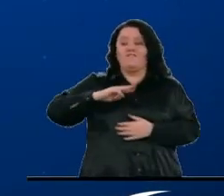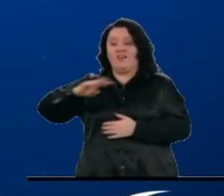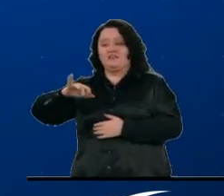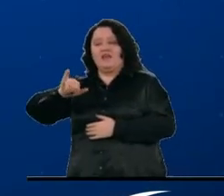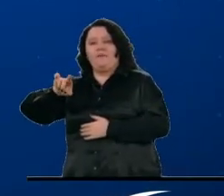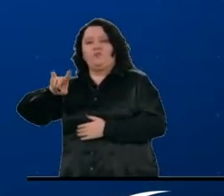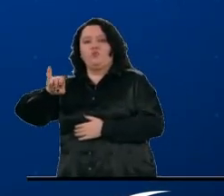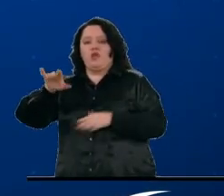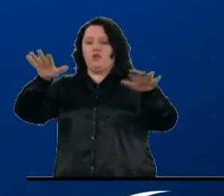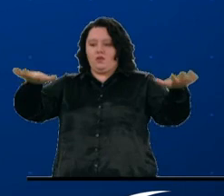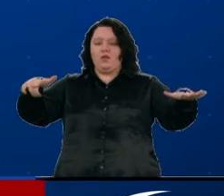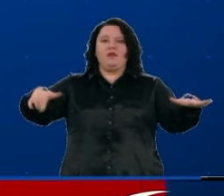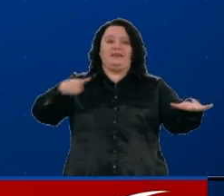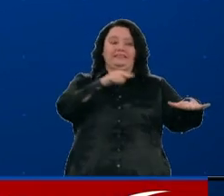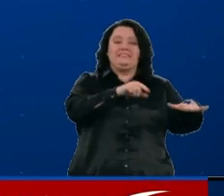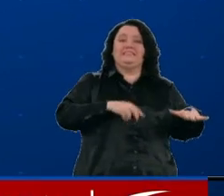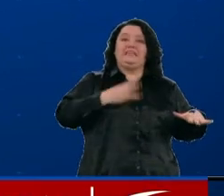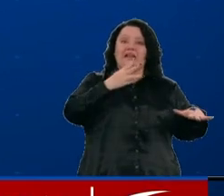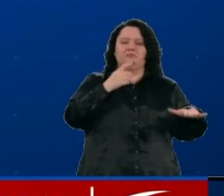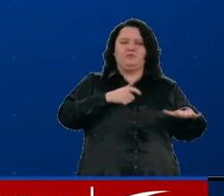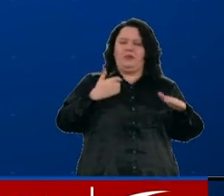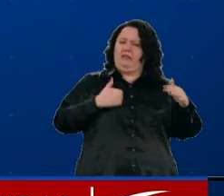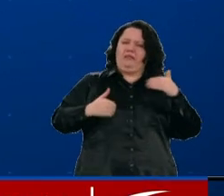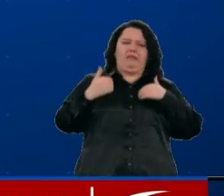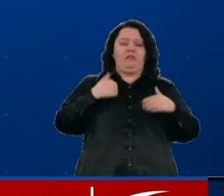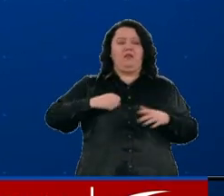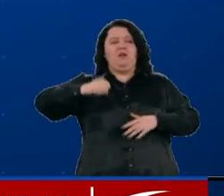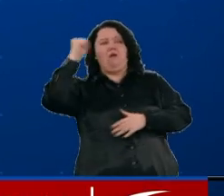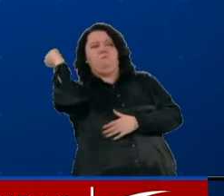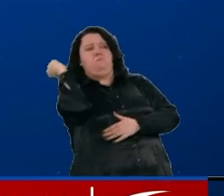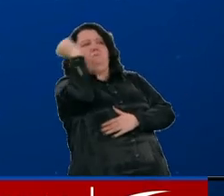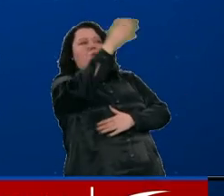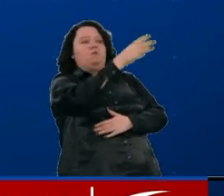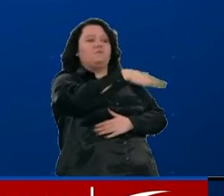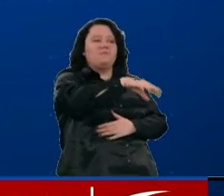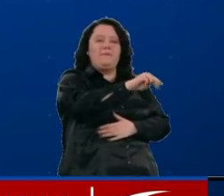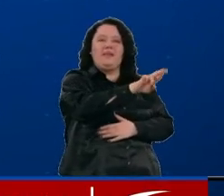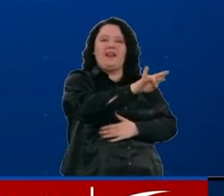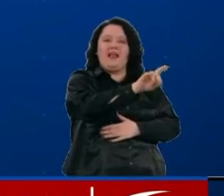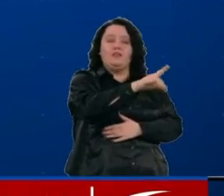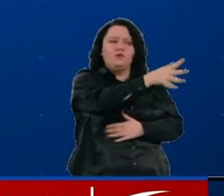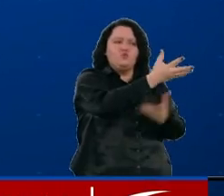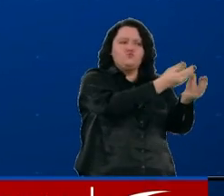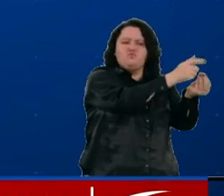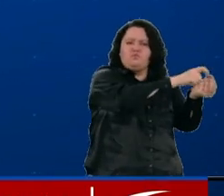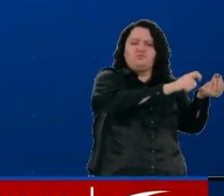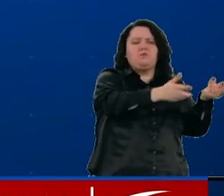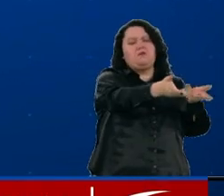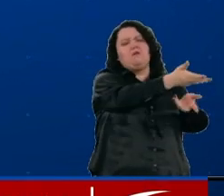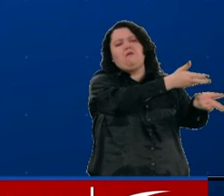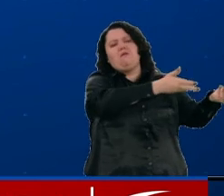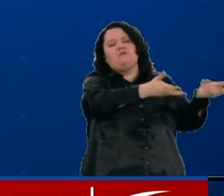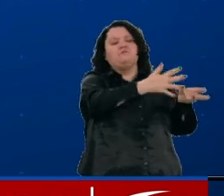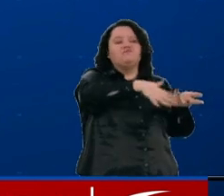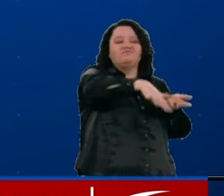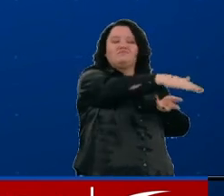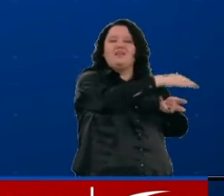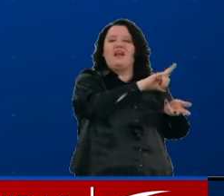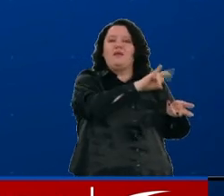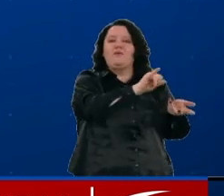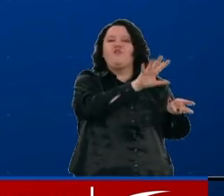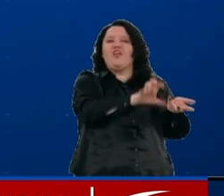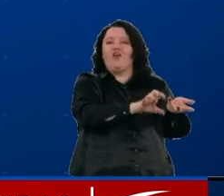Tres heridos deja un artefacto explosivo que habría sido lanzado en Miranda contra un grupo de personas que departía en el sector de Camino